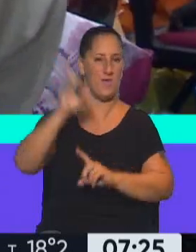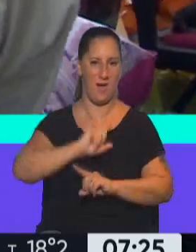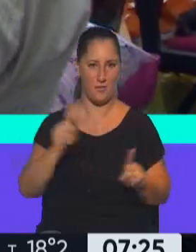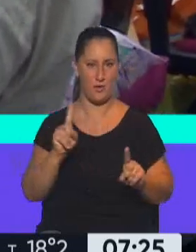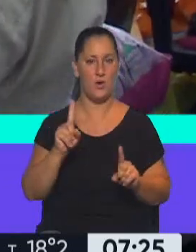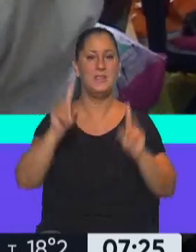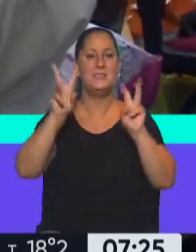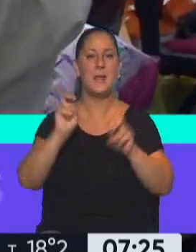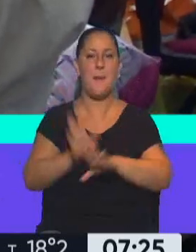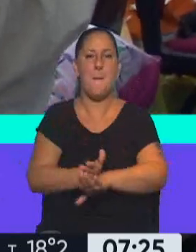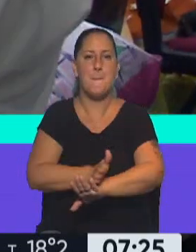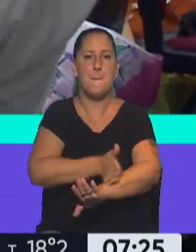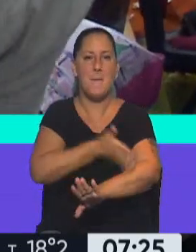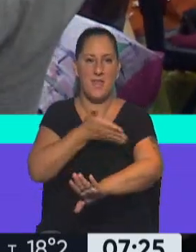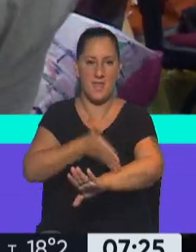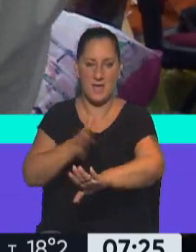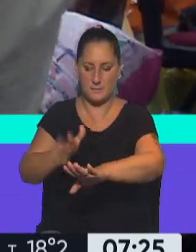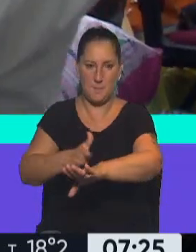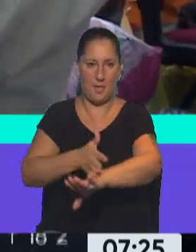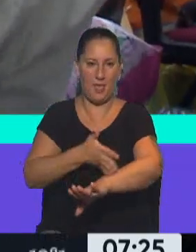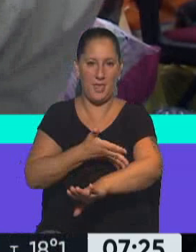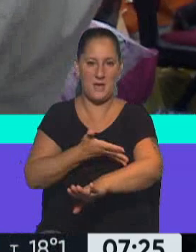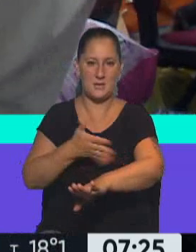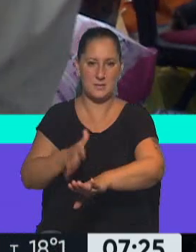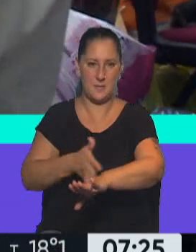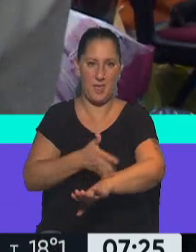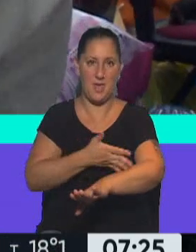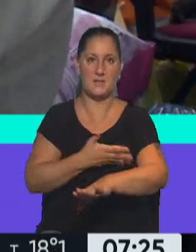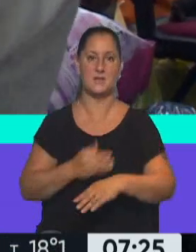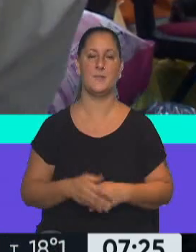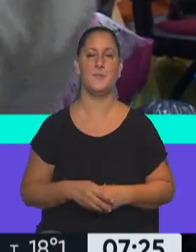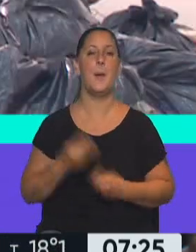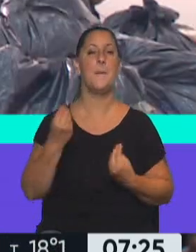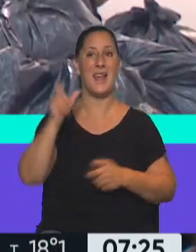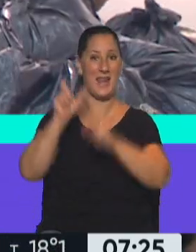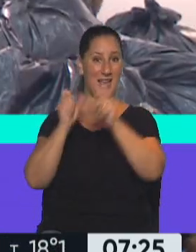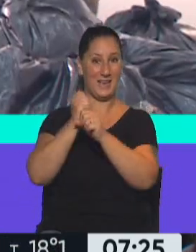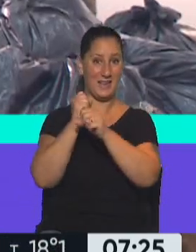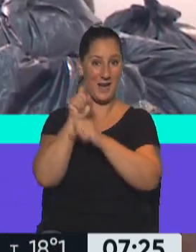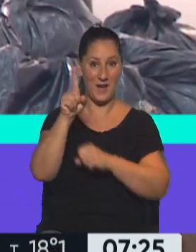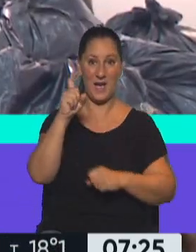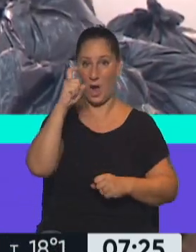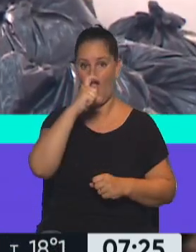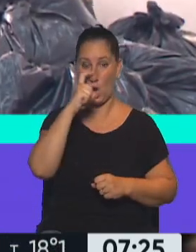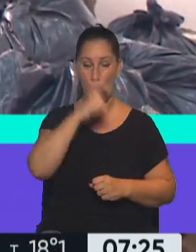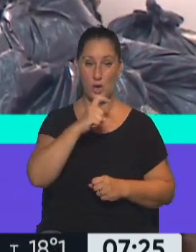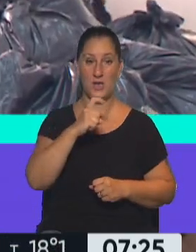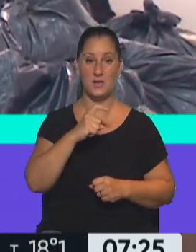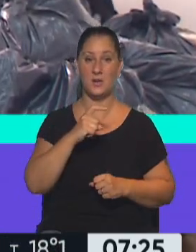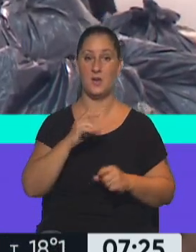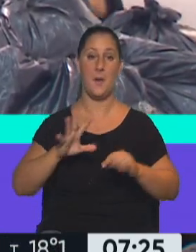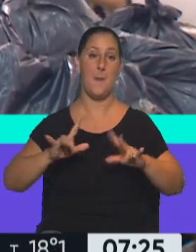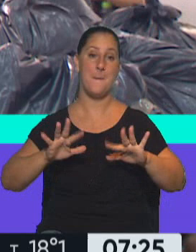de medias, que por favor la gente mande medias para que la gente que está trabajando en el lugar y está con los